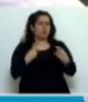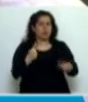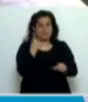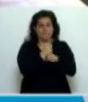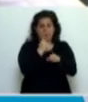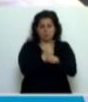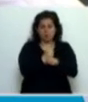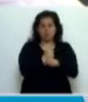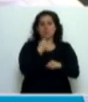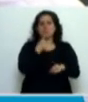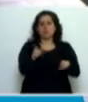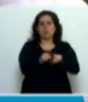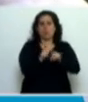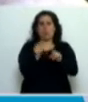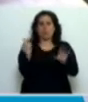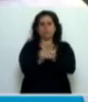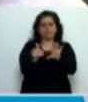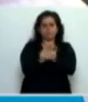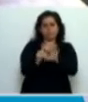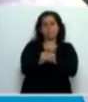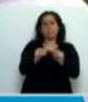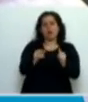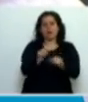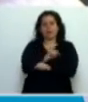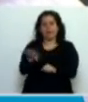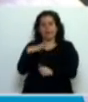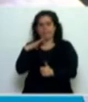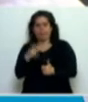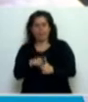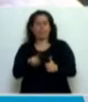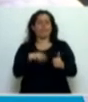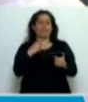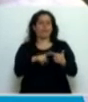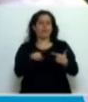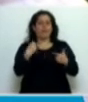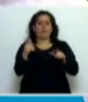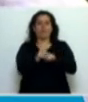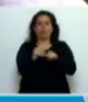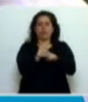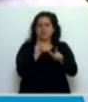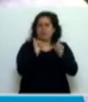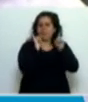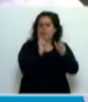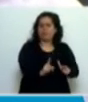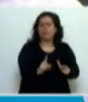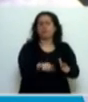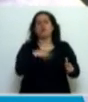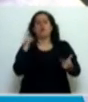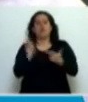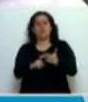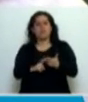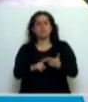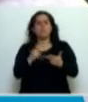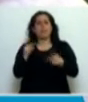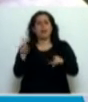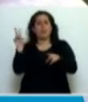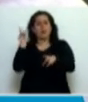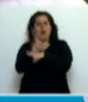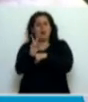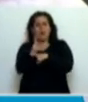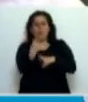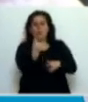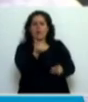primero, atenuar el impacto financiero, 2, constituirse como fondo de reserva, 3, contribuir a la preservación del